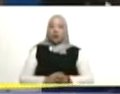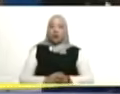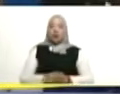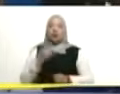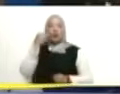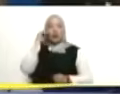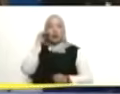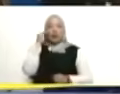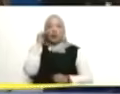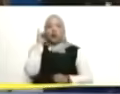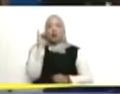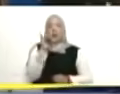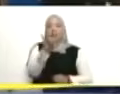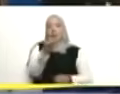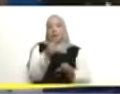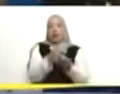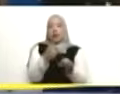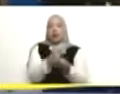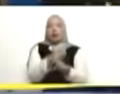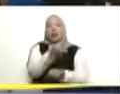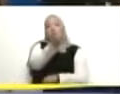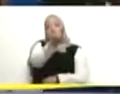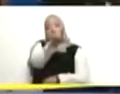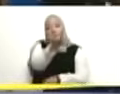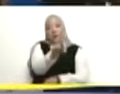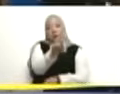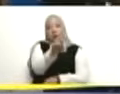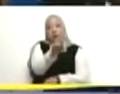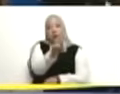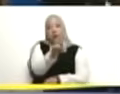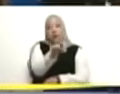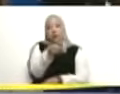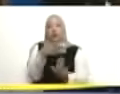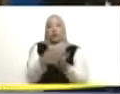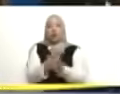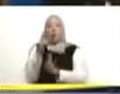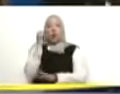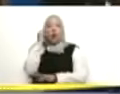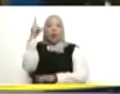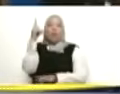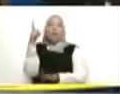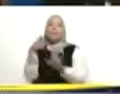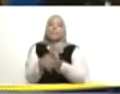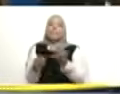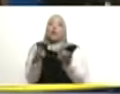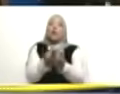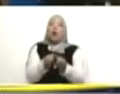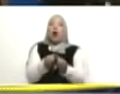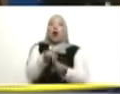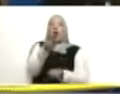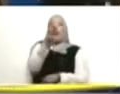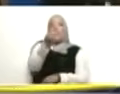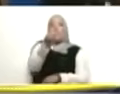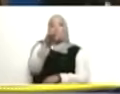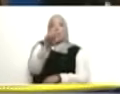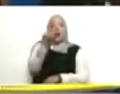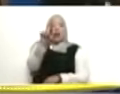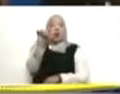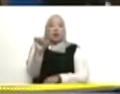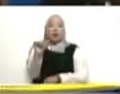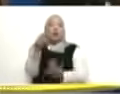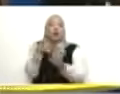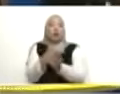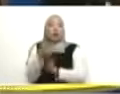Facebook, Instagram. De Meta. Y una cosa que él inventó llamado Meta, que no fue exactamente lo que él